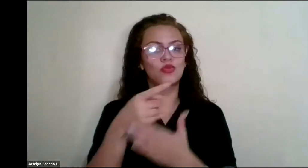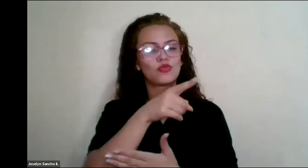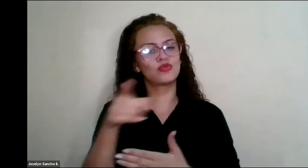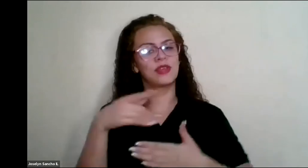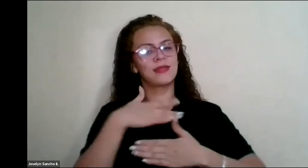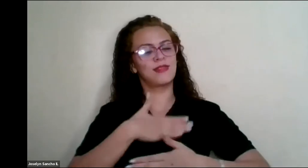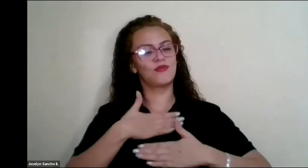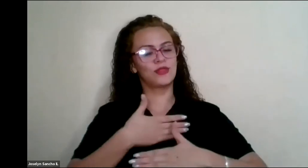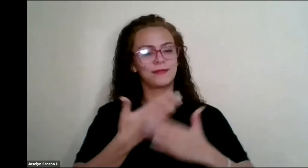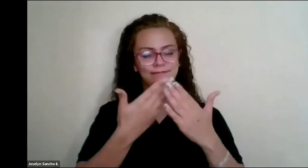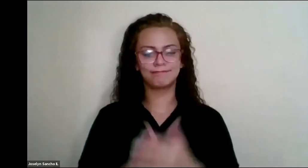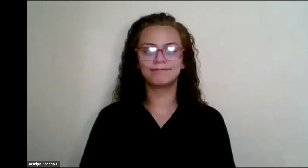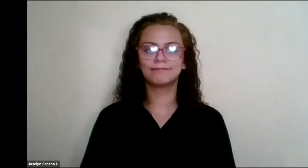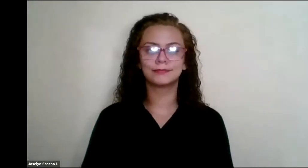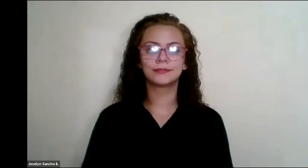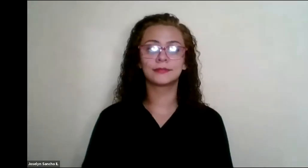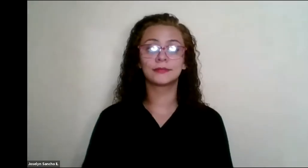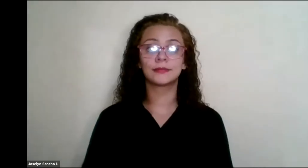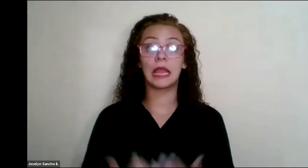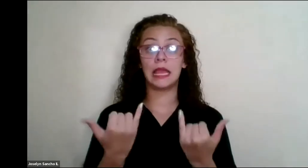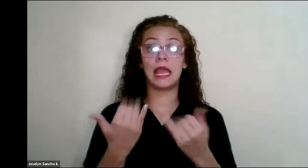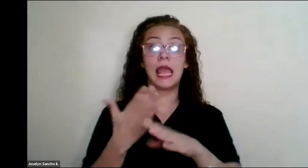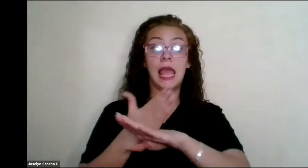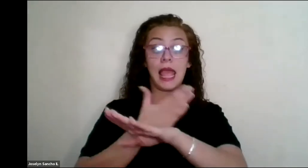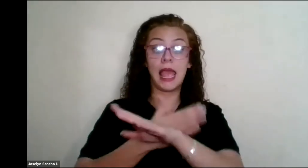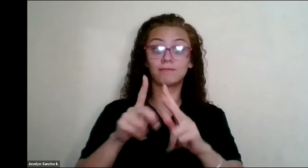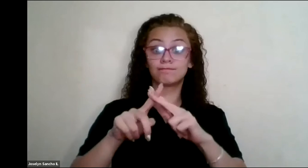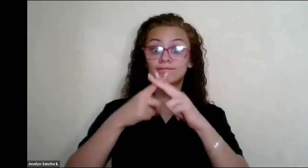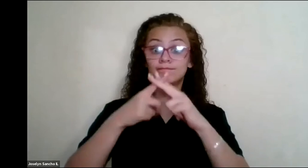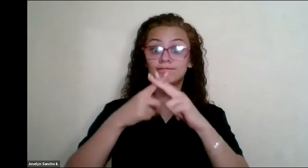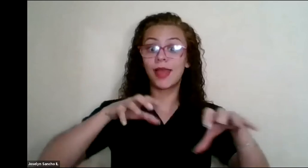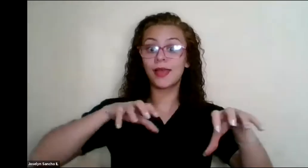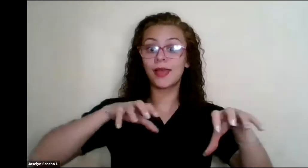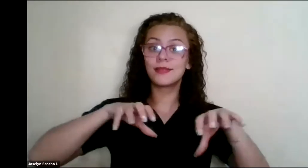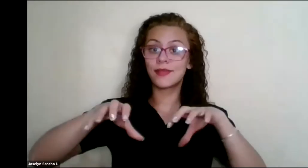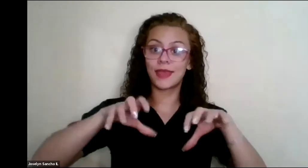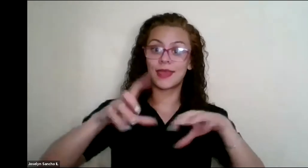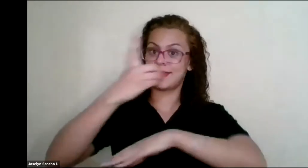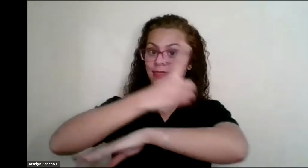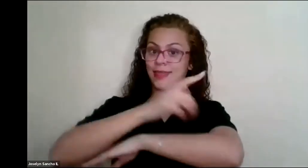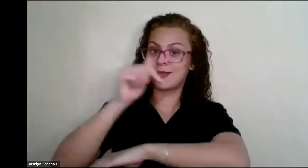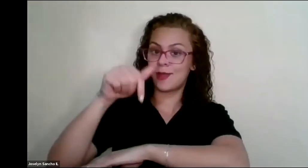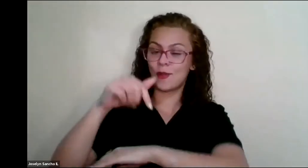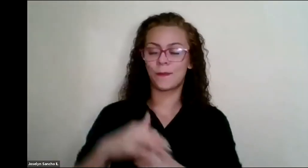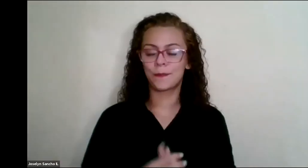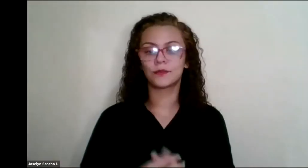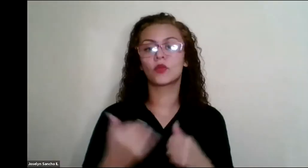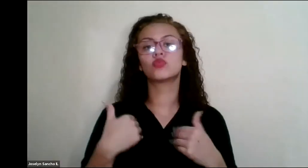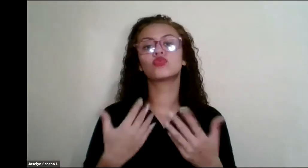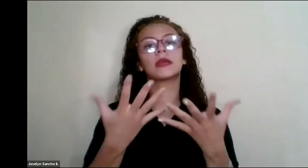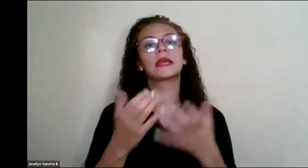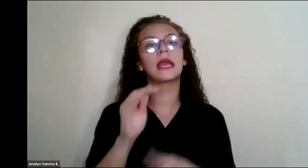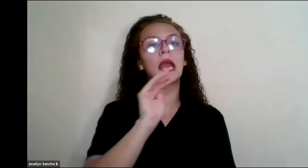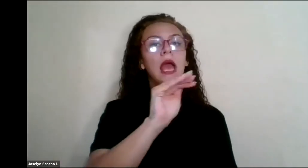disfruten. Previo a dar inicio con la actividad del día de hoy,